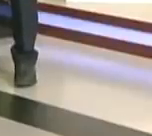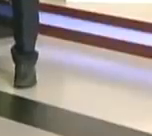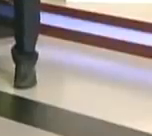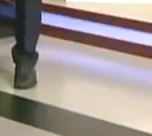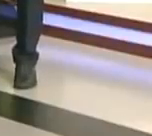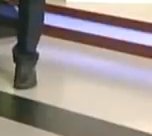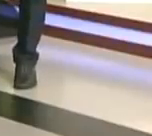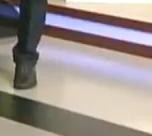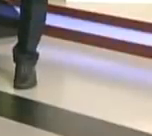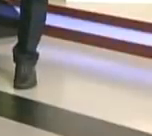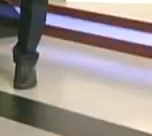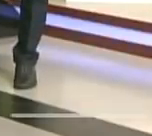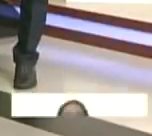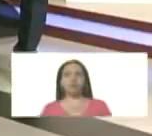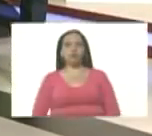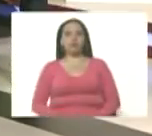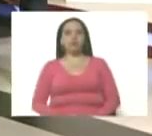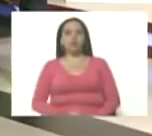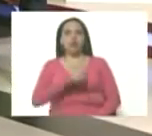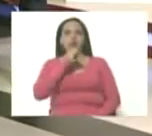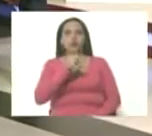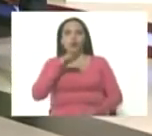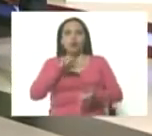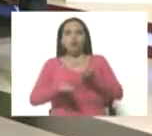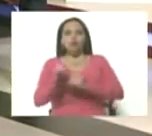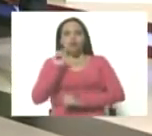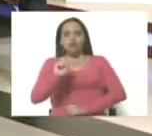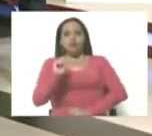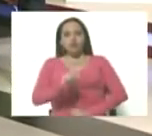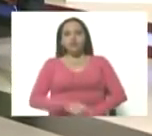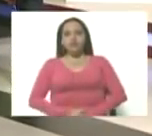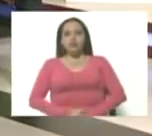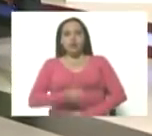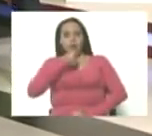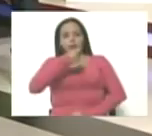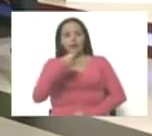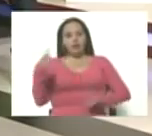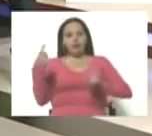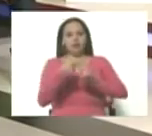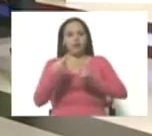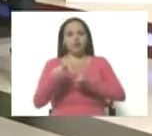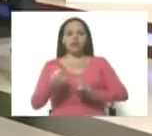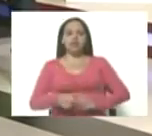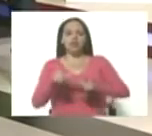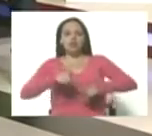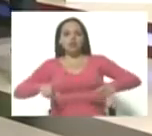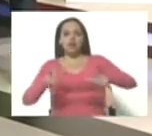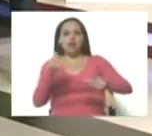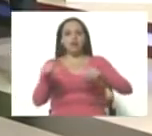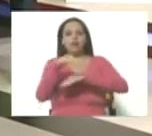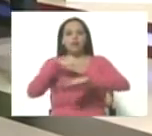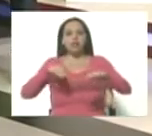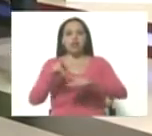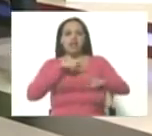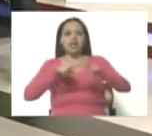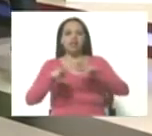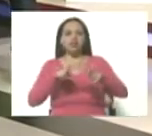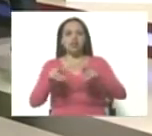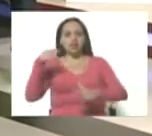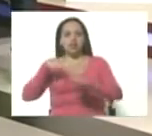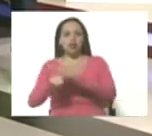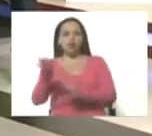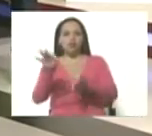Se genera información de último minuto por nuestra pantalla. Gisette Cabrera desde la sede del Ministerio de Relaciones Interiores, Justicia y Paz. Gisette, feliz